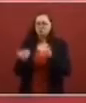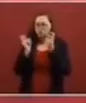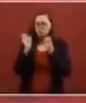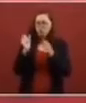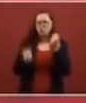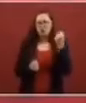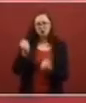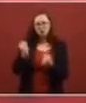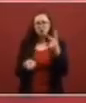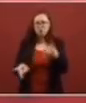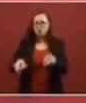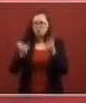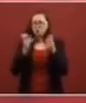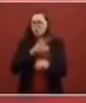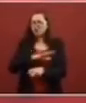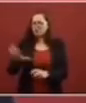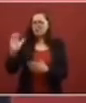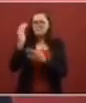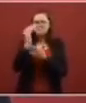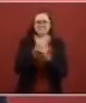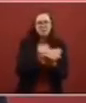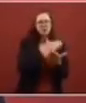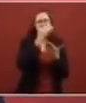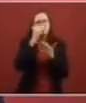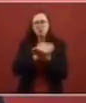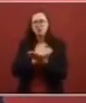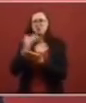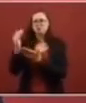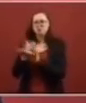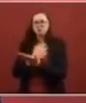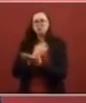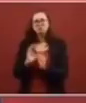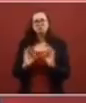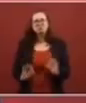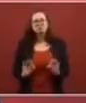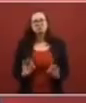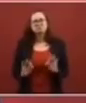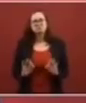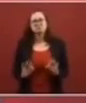general, y que